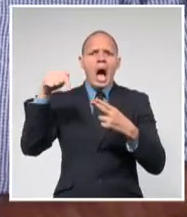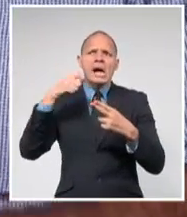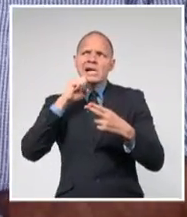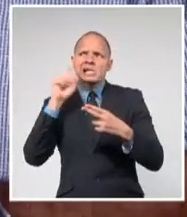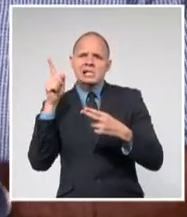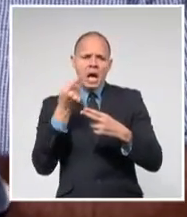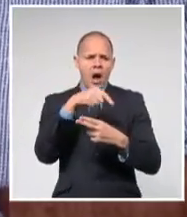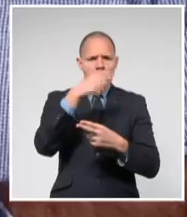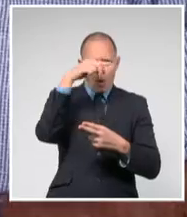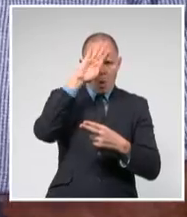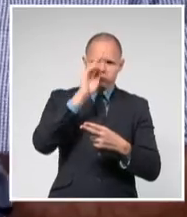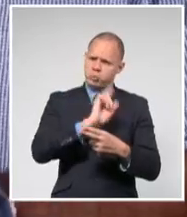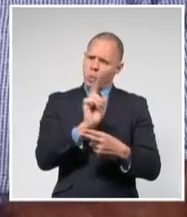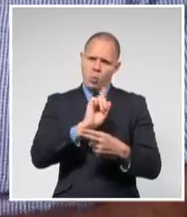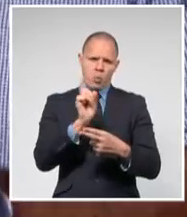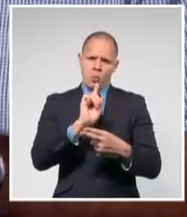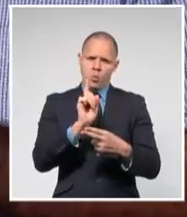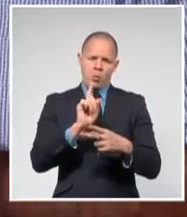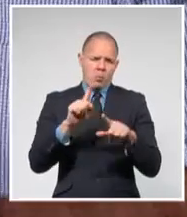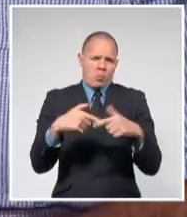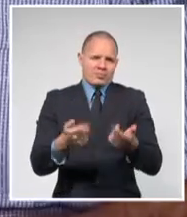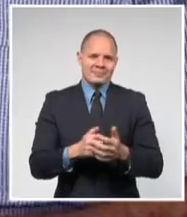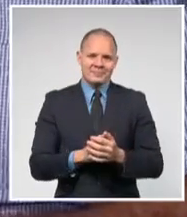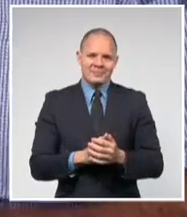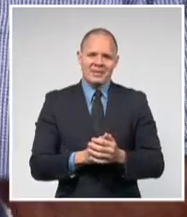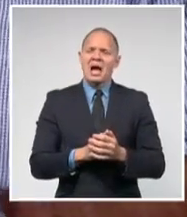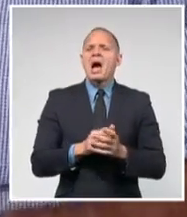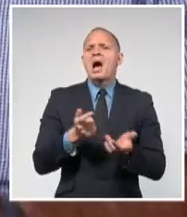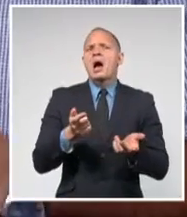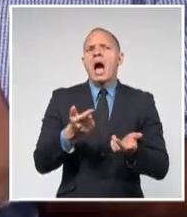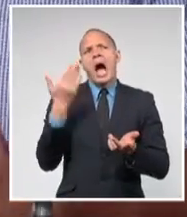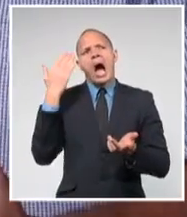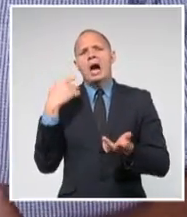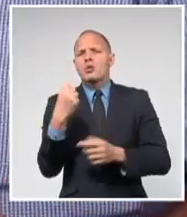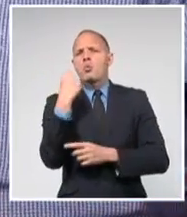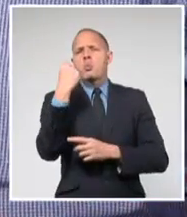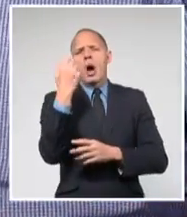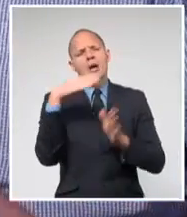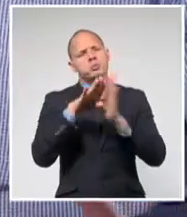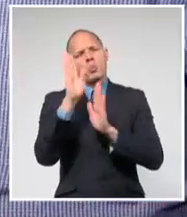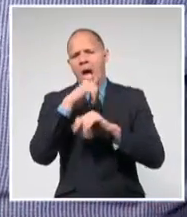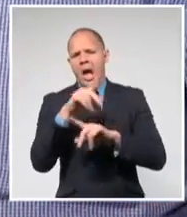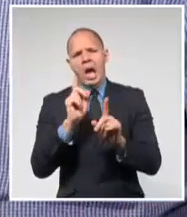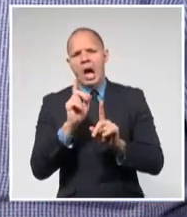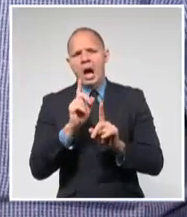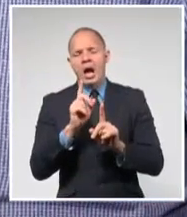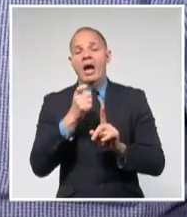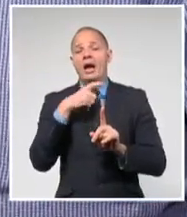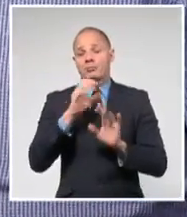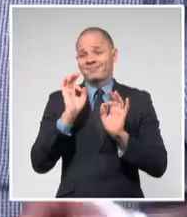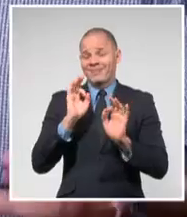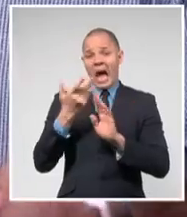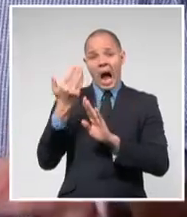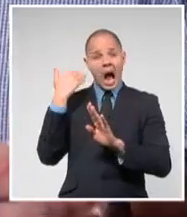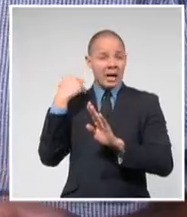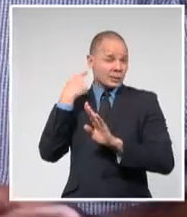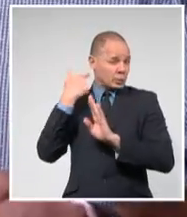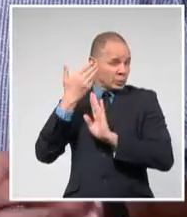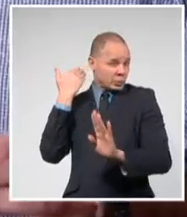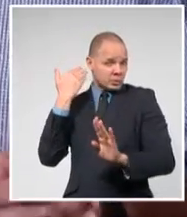siglo XIX es eminentemente un deporte amateur. Es un deporte practicado por las clases altas de la sociedad y